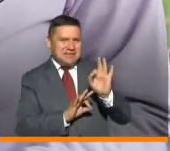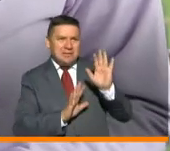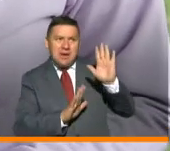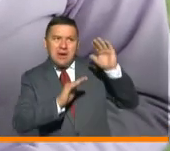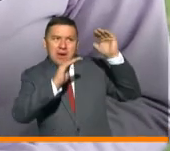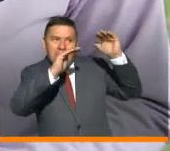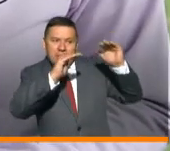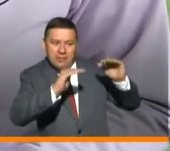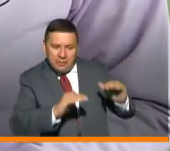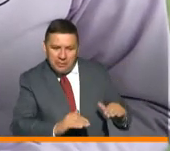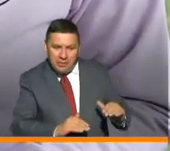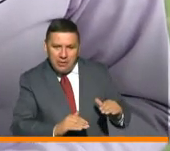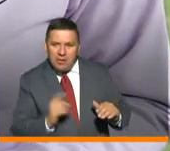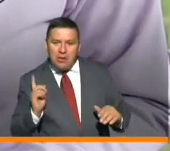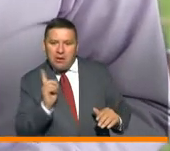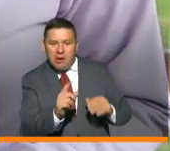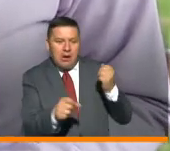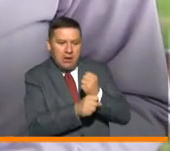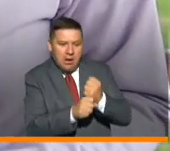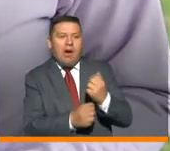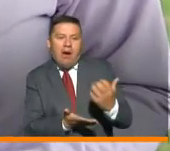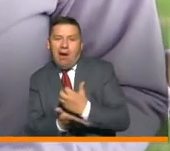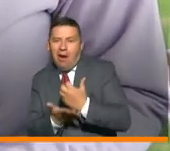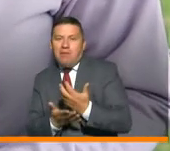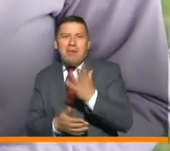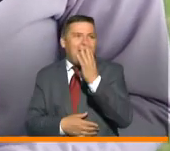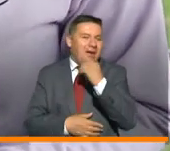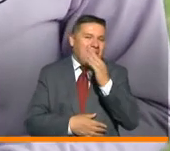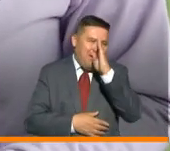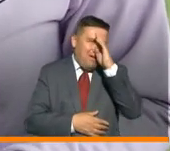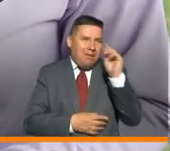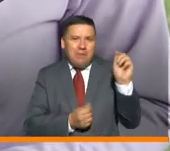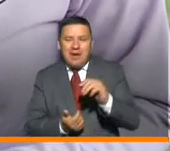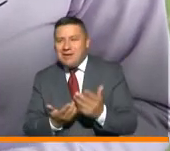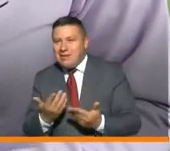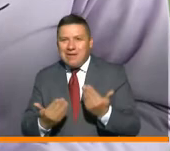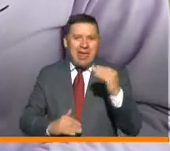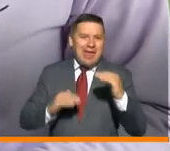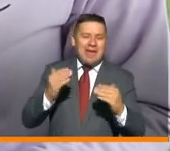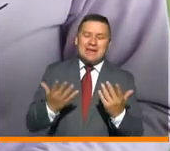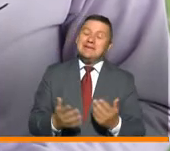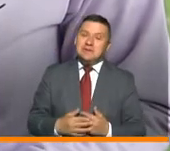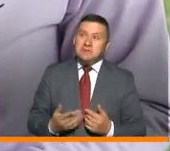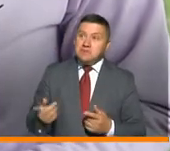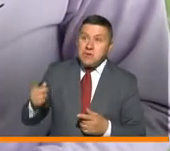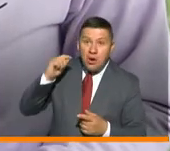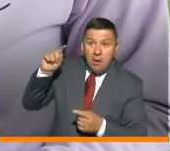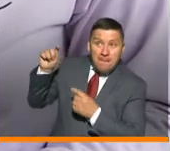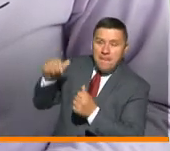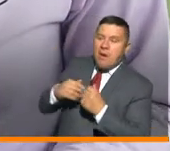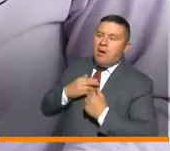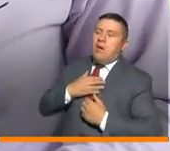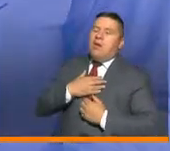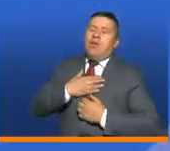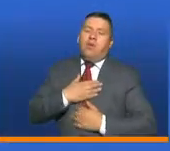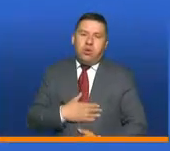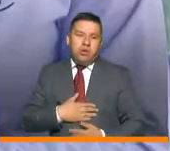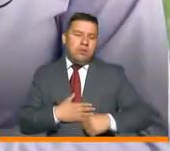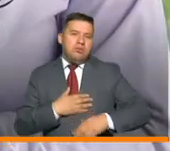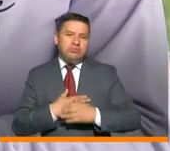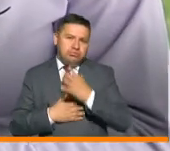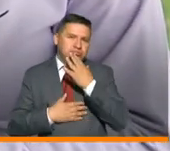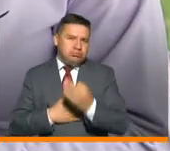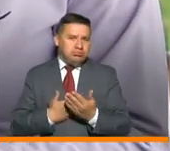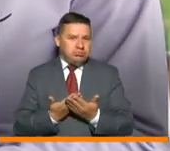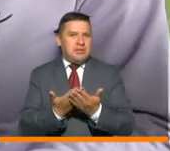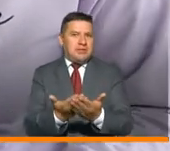poco y se pudiera volver a trabajar o volver a la economía en que estábamos acostumbrados. Entonces, por lo tanto, fue un gran apoyo, un gran alivio para nosotros dar